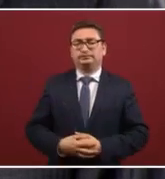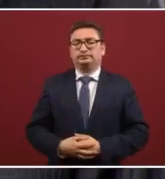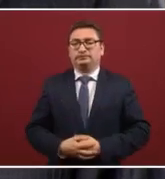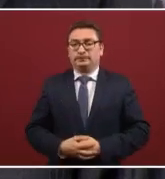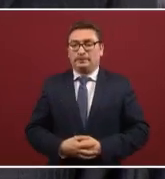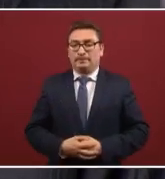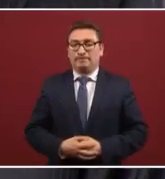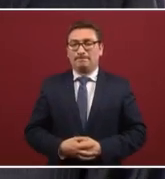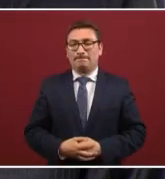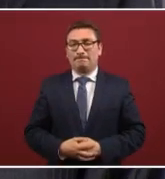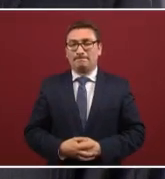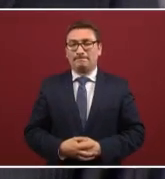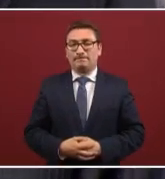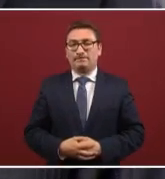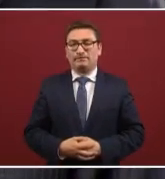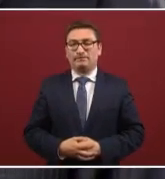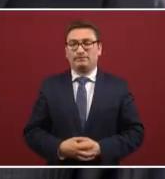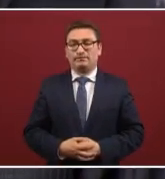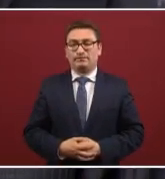de